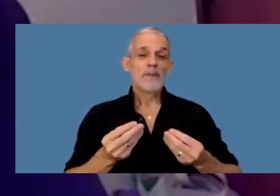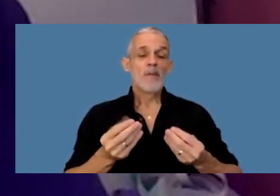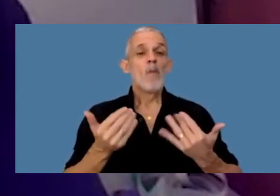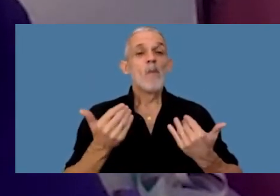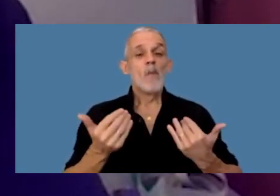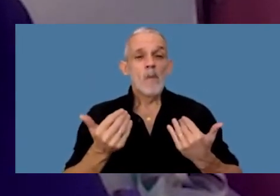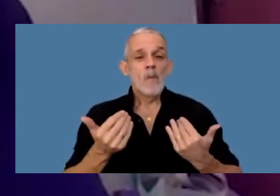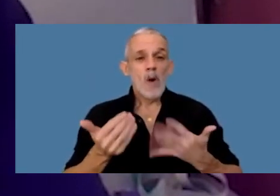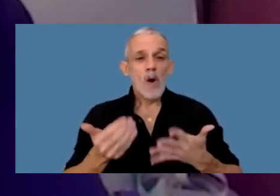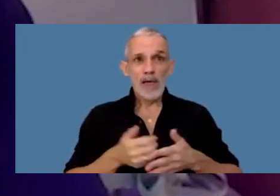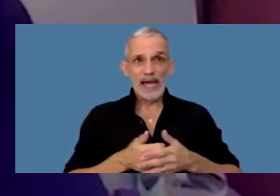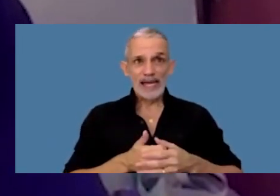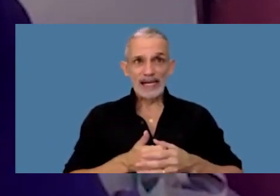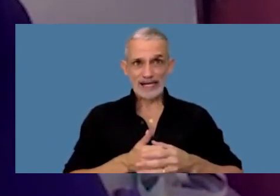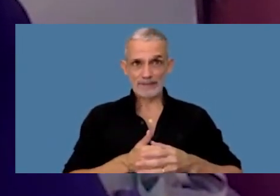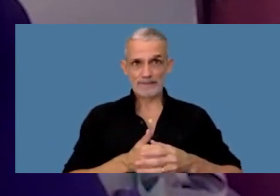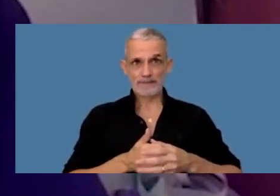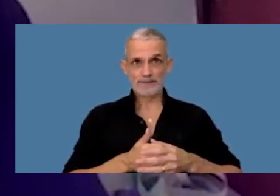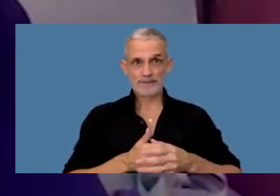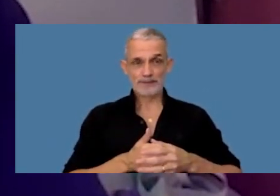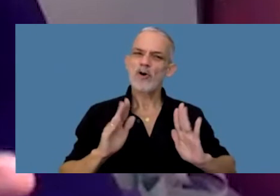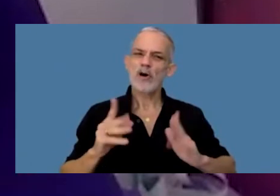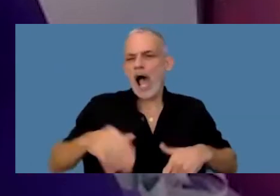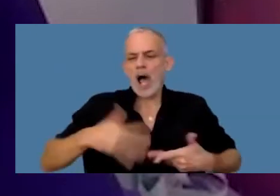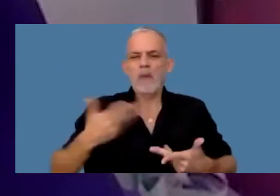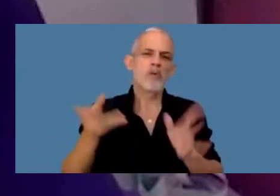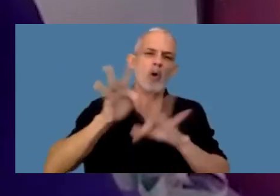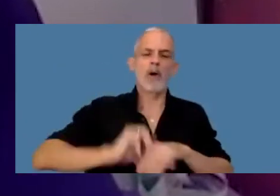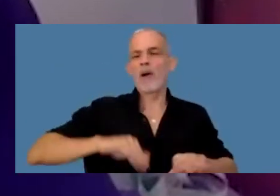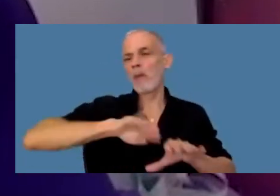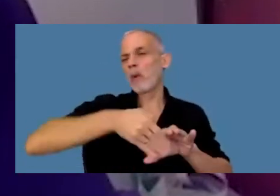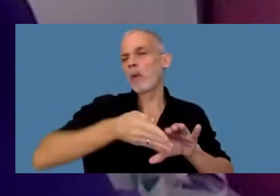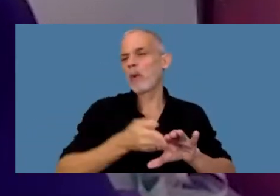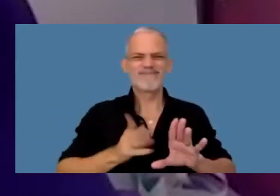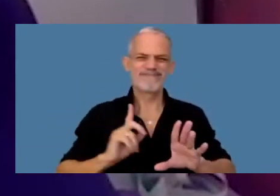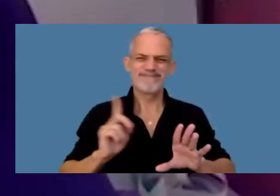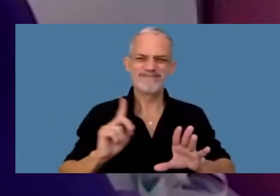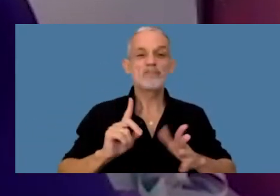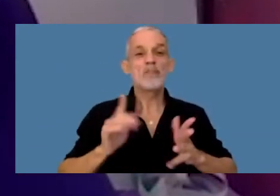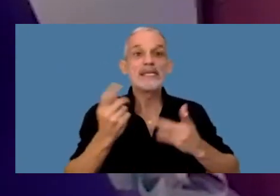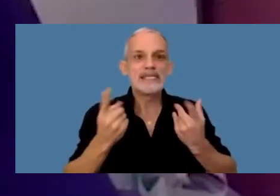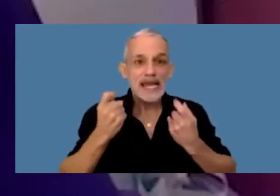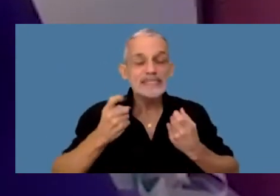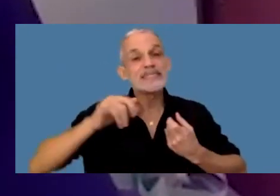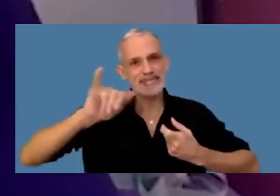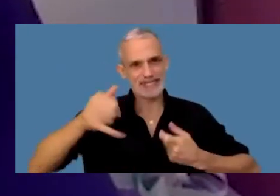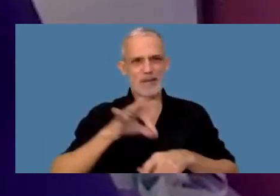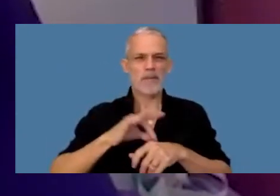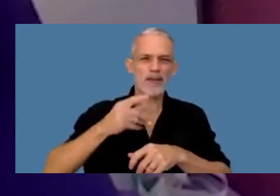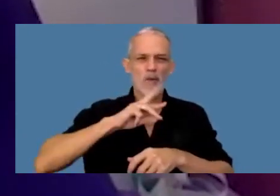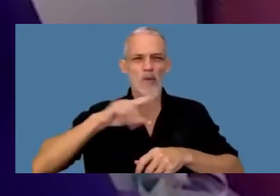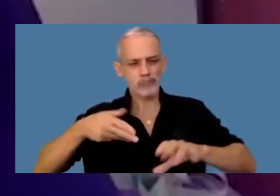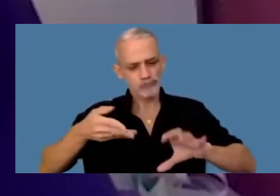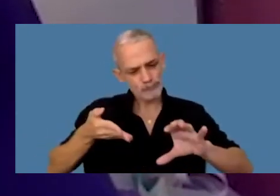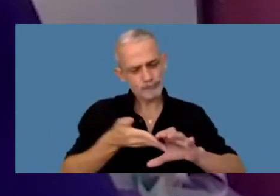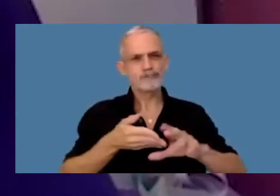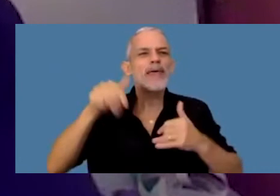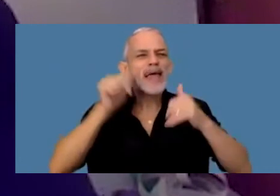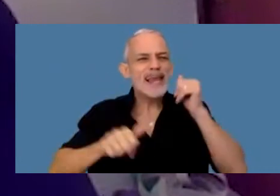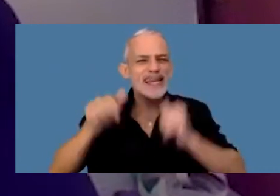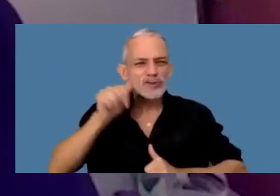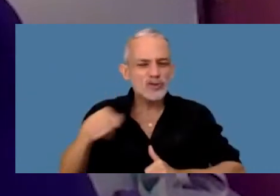obviamente siempre se tiene como límite cualquier cuestión de salud imprevista que pueda llegar a presentarse. Se la informa